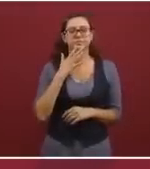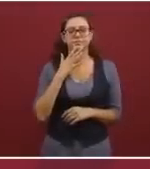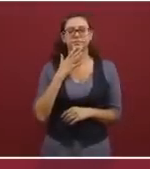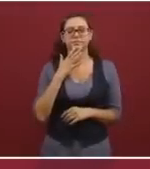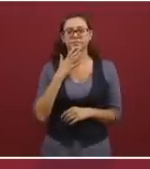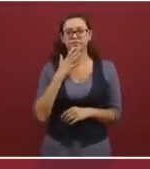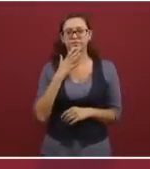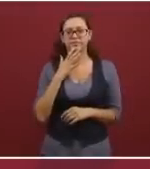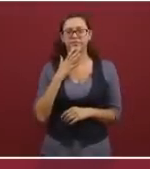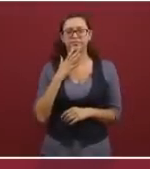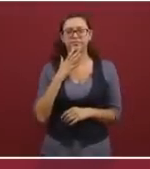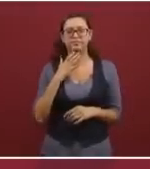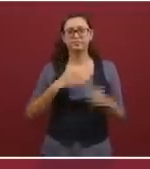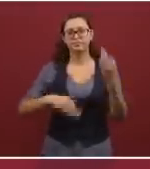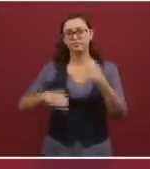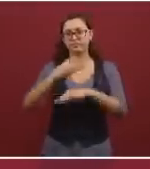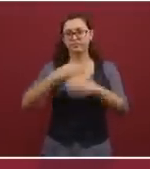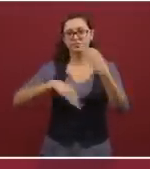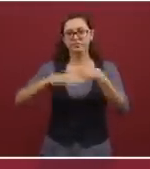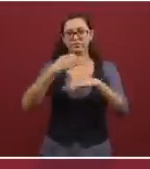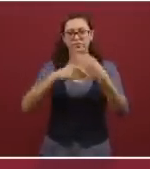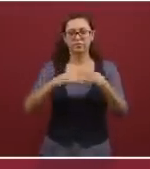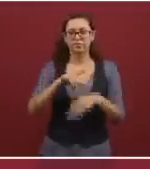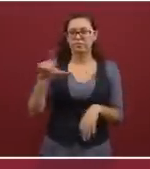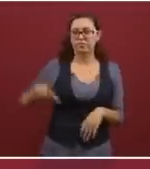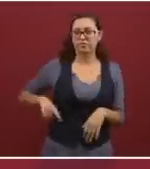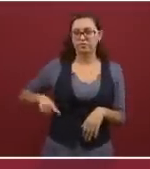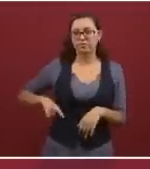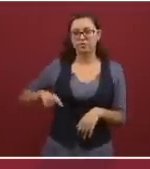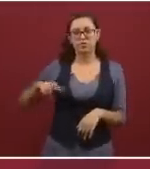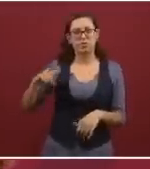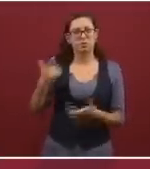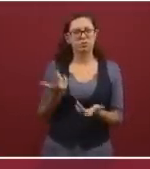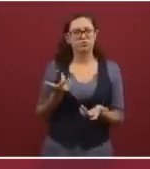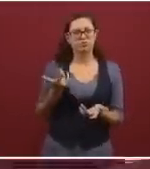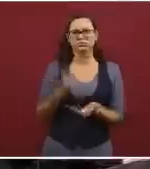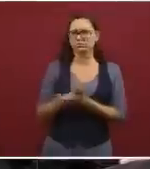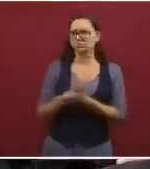todo era el gobierno,